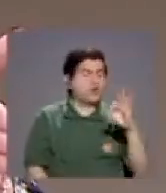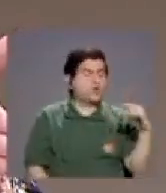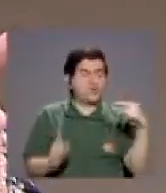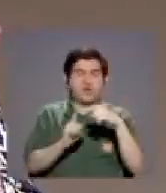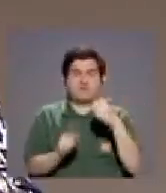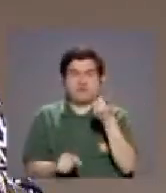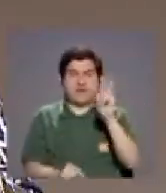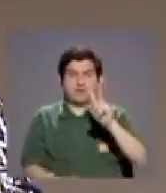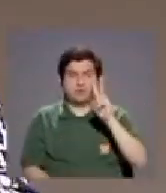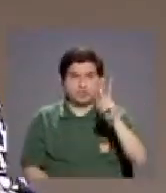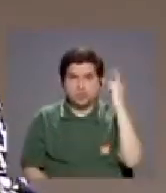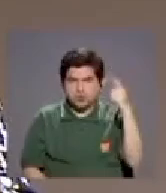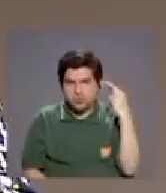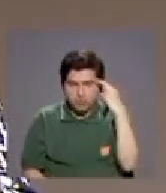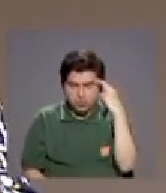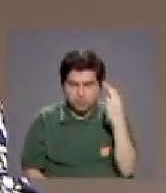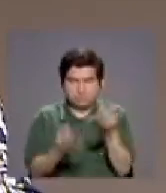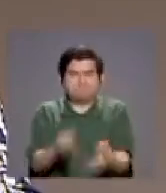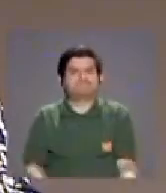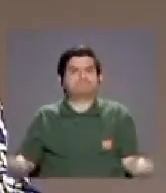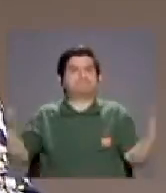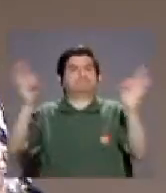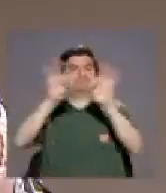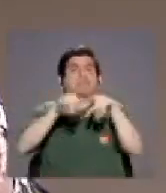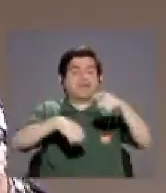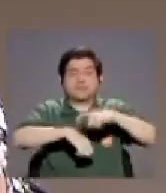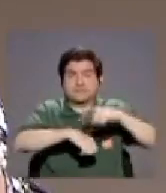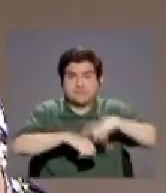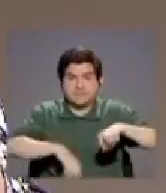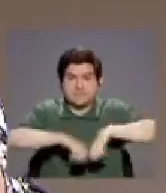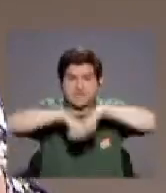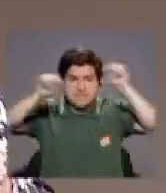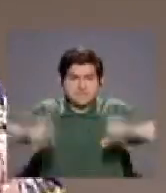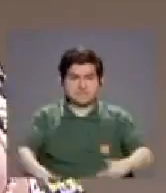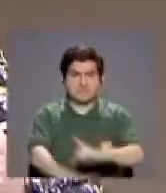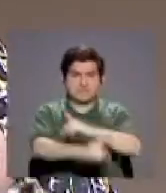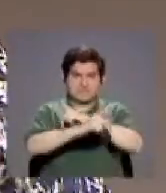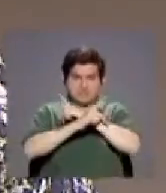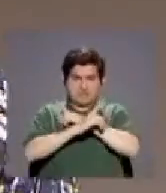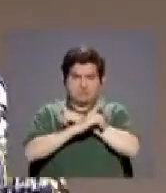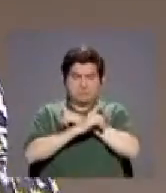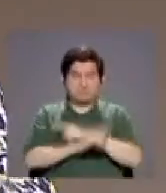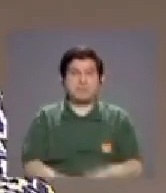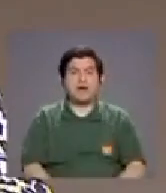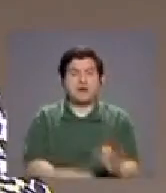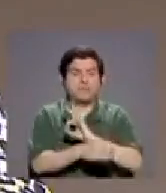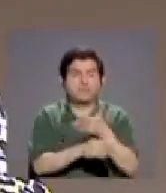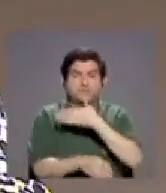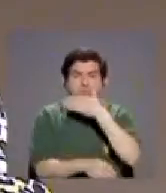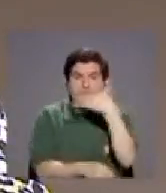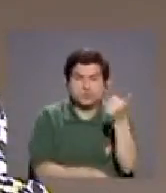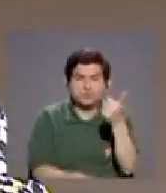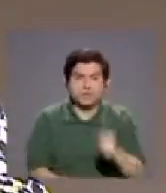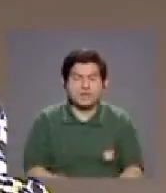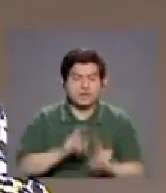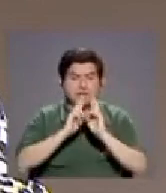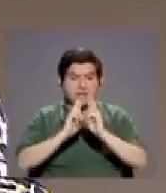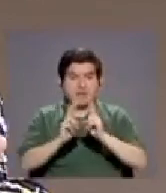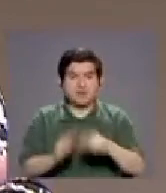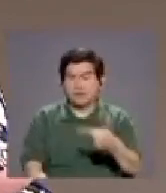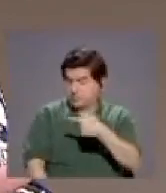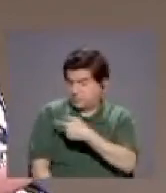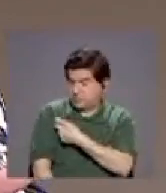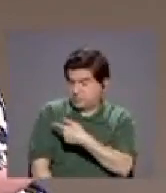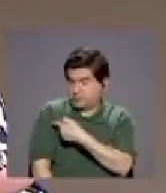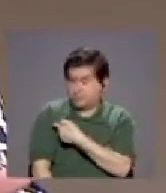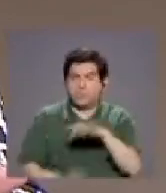2 razones. La más importante, porque en ese momento el sistema inmune funciona muchísimo mejor para responder a la vacuna